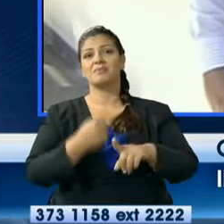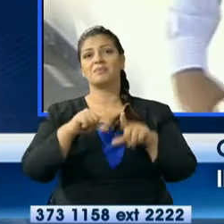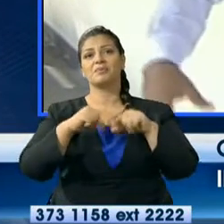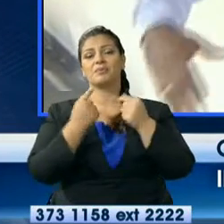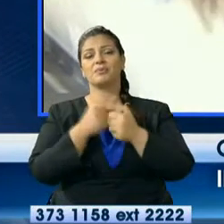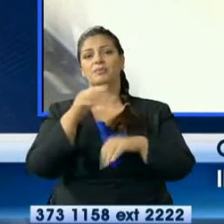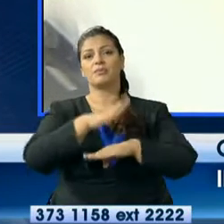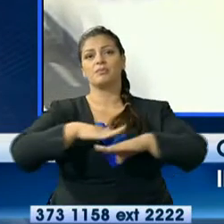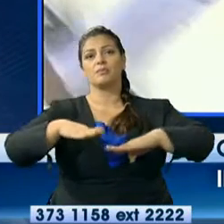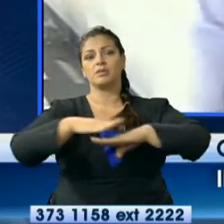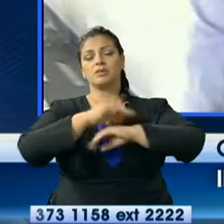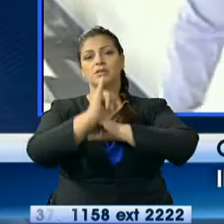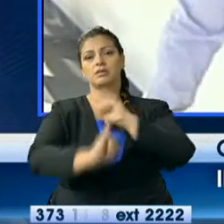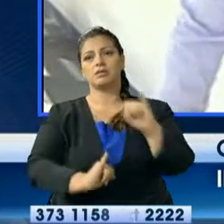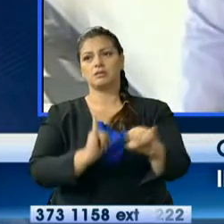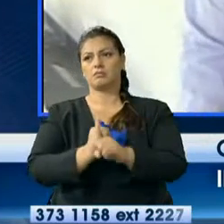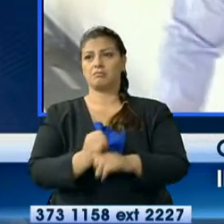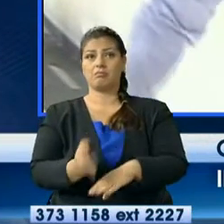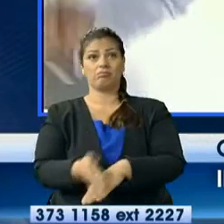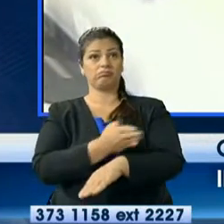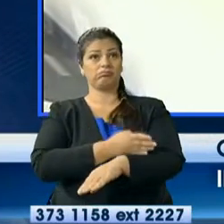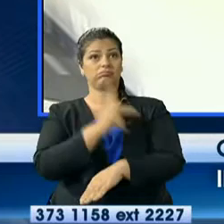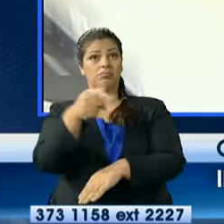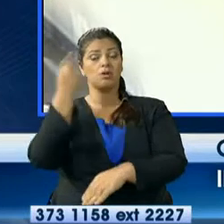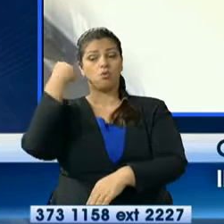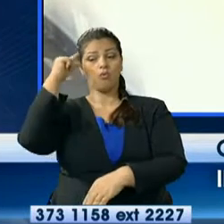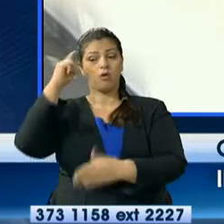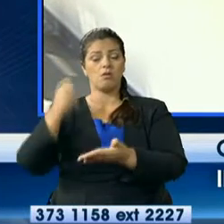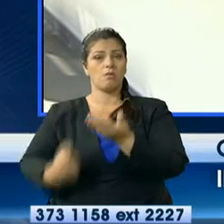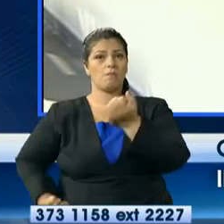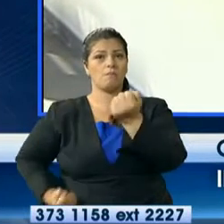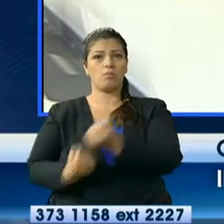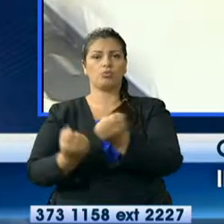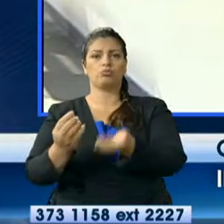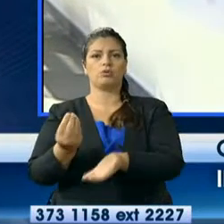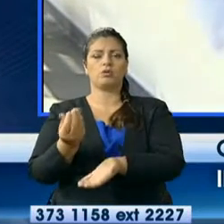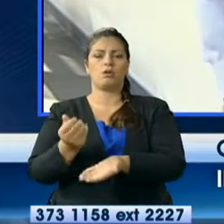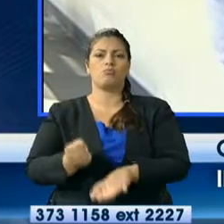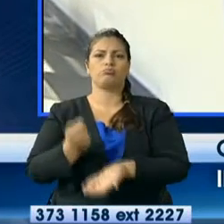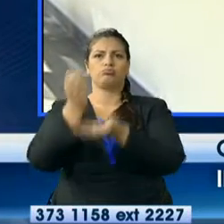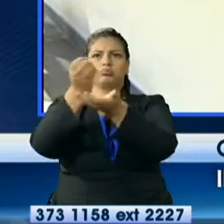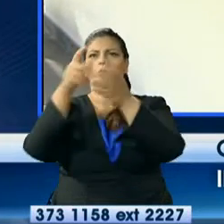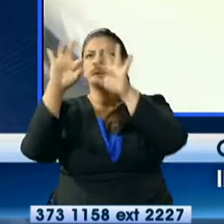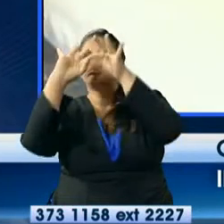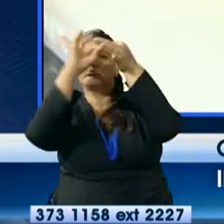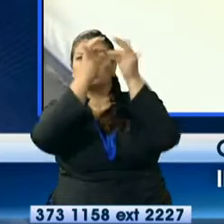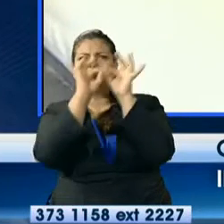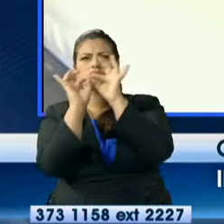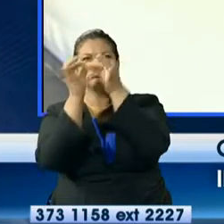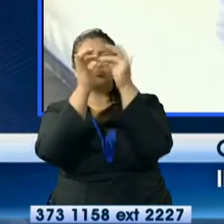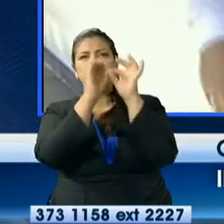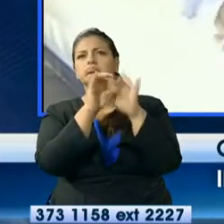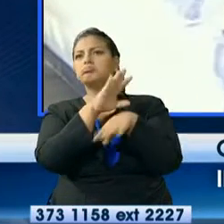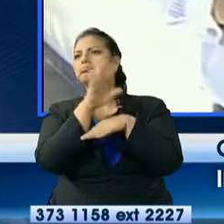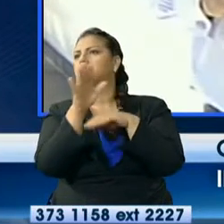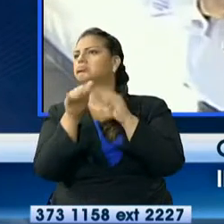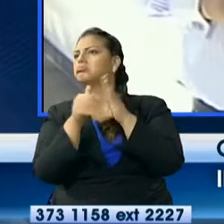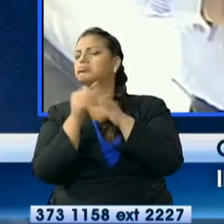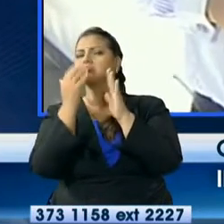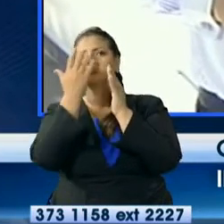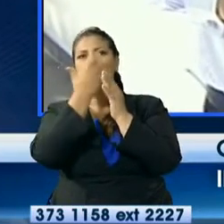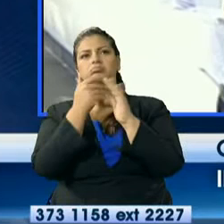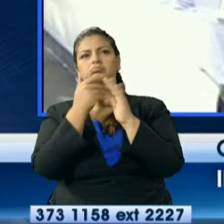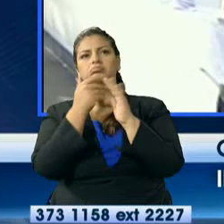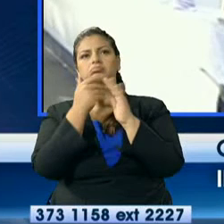también algunos lucen renovados como este, como el Vicente Rocafuerte. Y por si acaso, y eso lo tenía que comunicar,